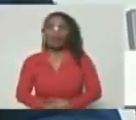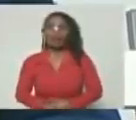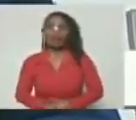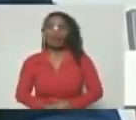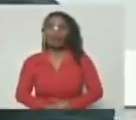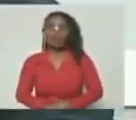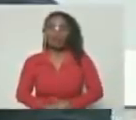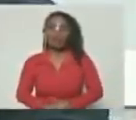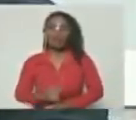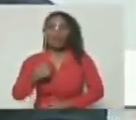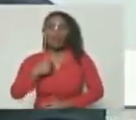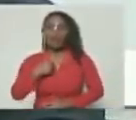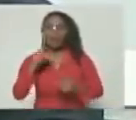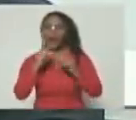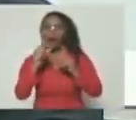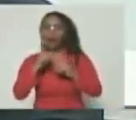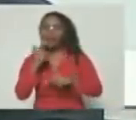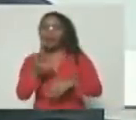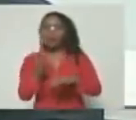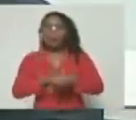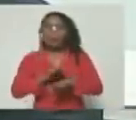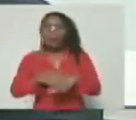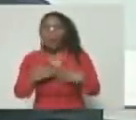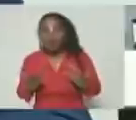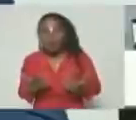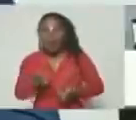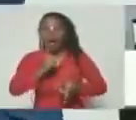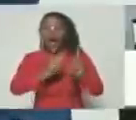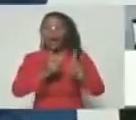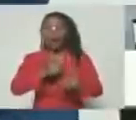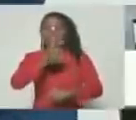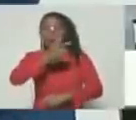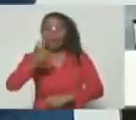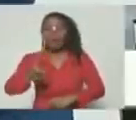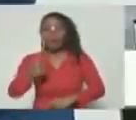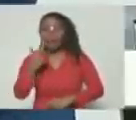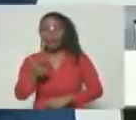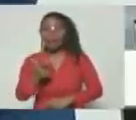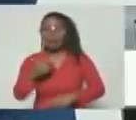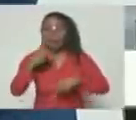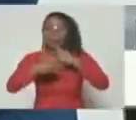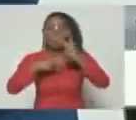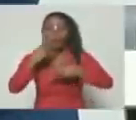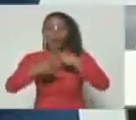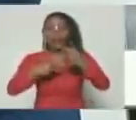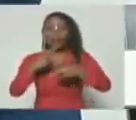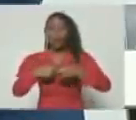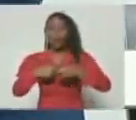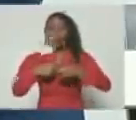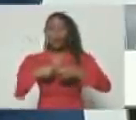Y cuando digo esto, lo digo porque hay gente que de coherencia política no se van a morir.